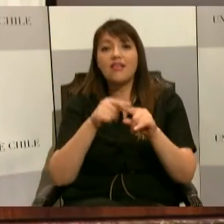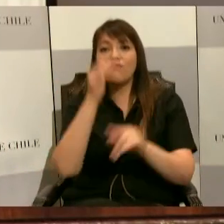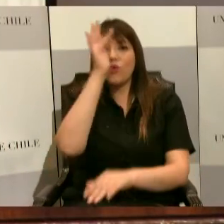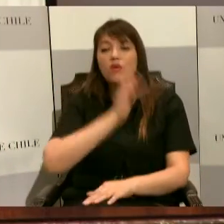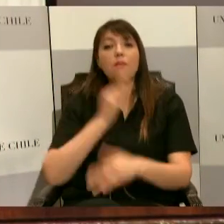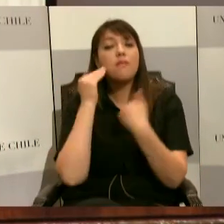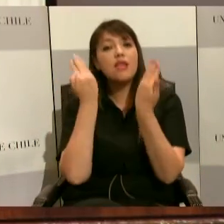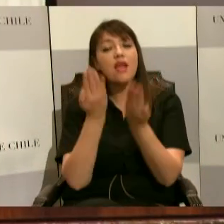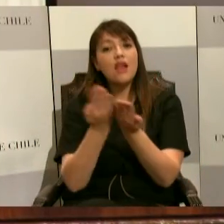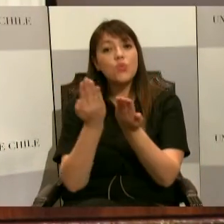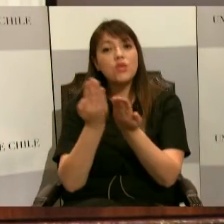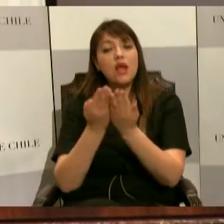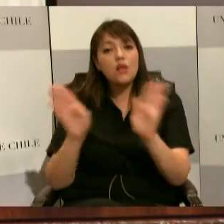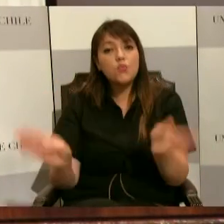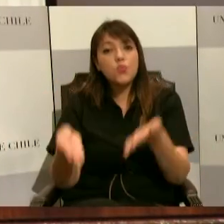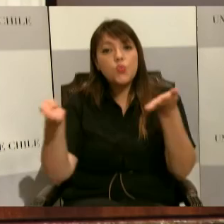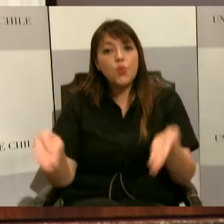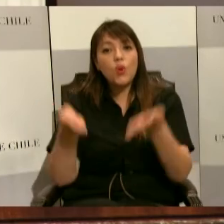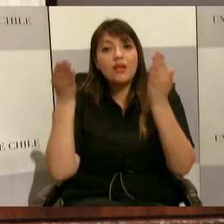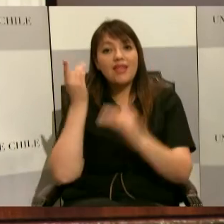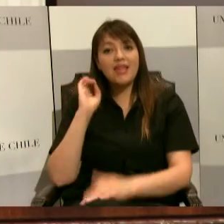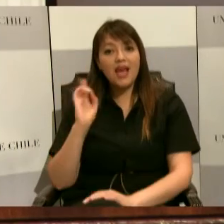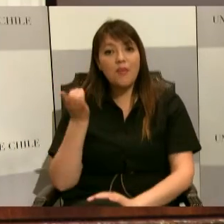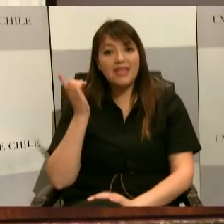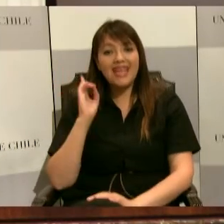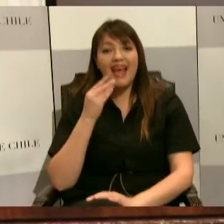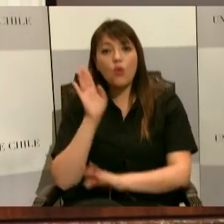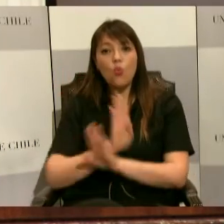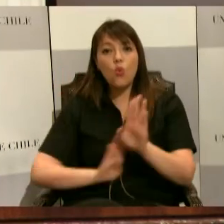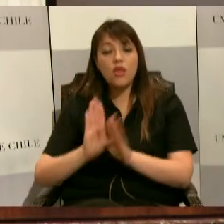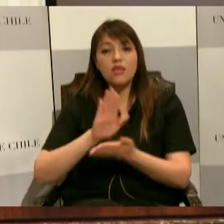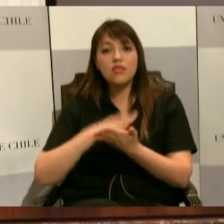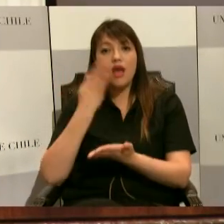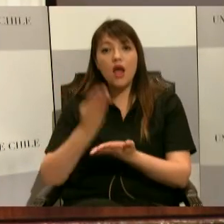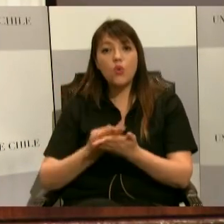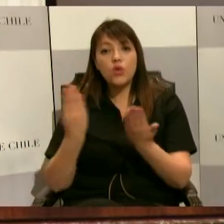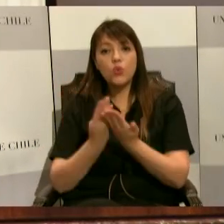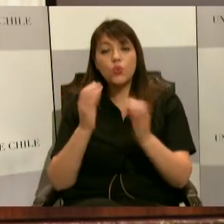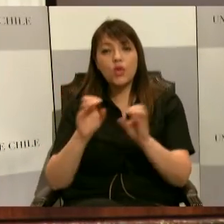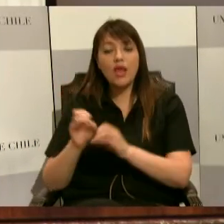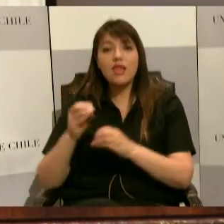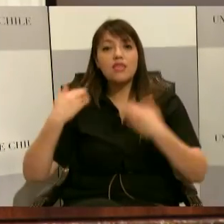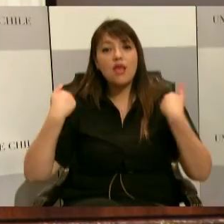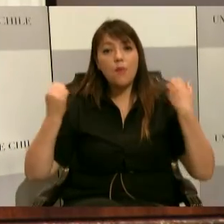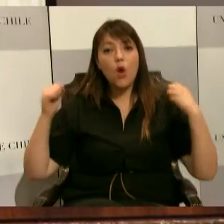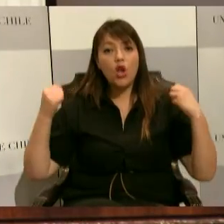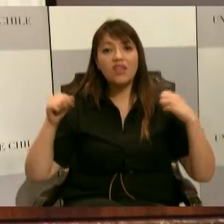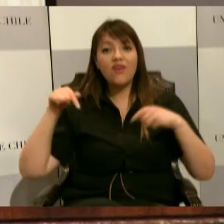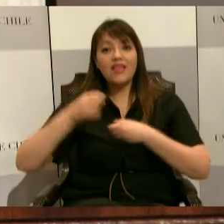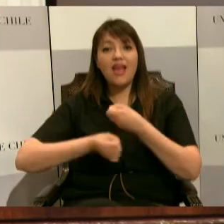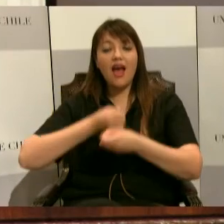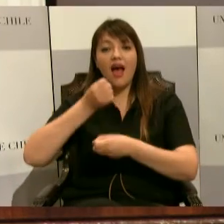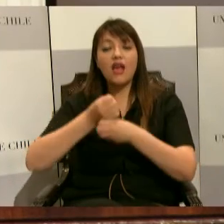bienestar estudiantil, al impulso de la Comisión de Discapacidad, al cuidado de la salud de los estudiantes y al desarrollo deportivo. Este año se dio inicio a las